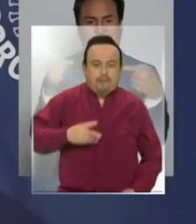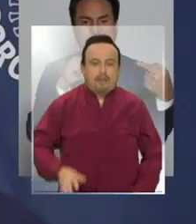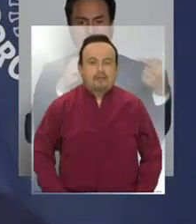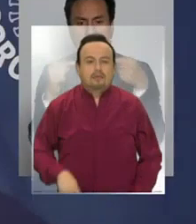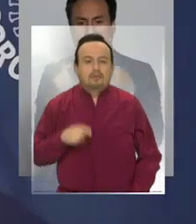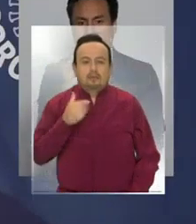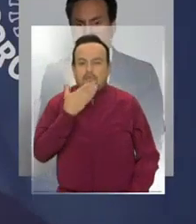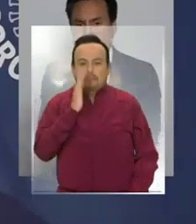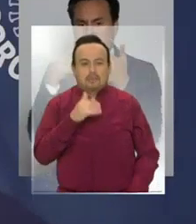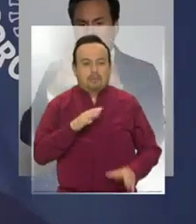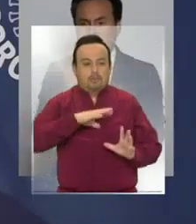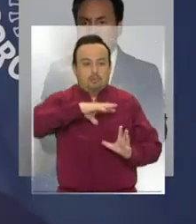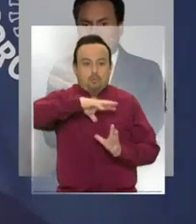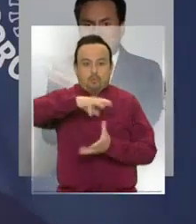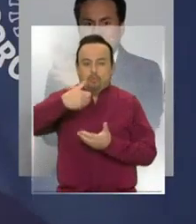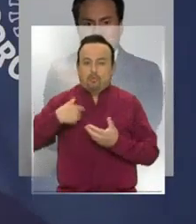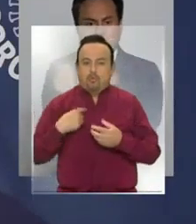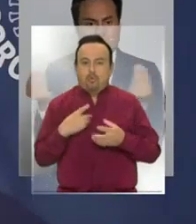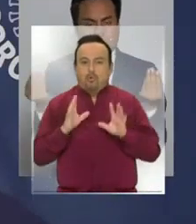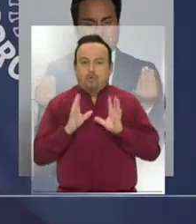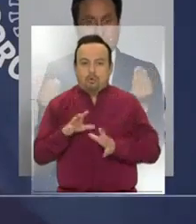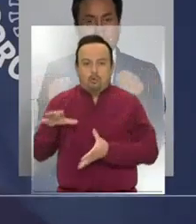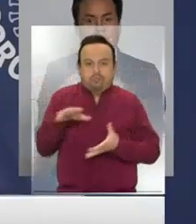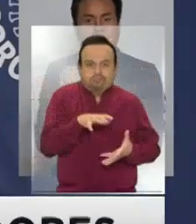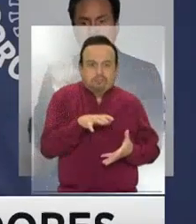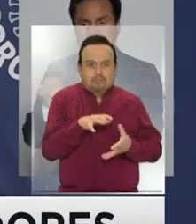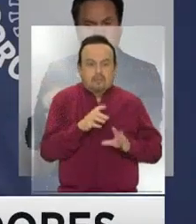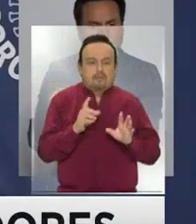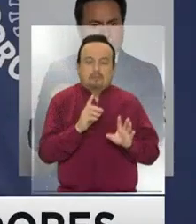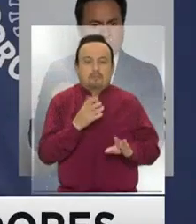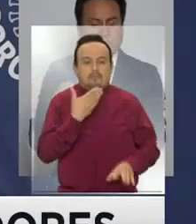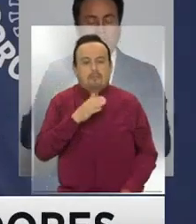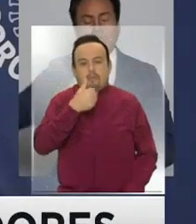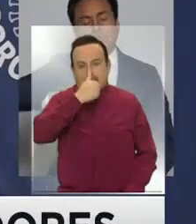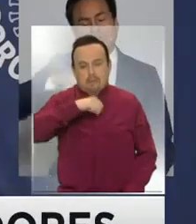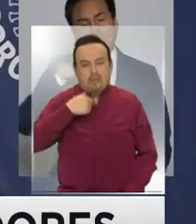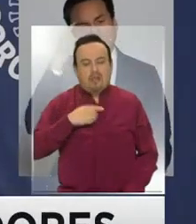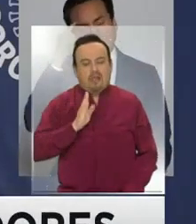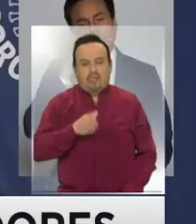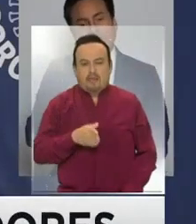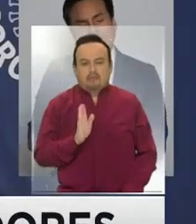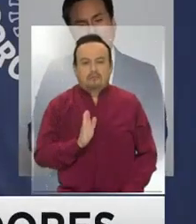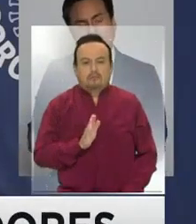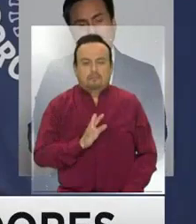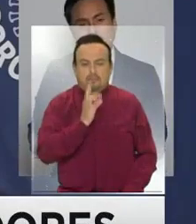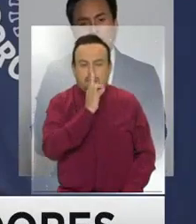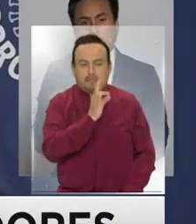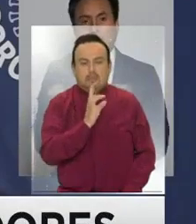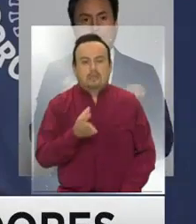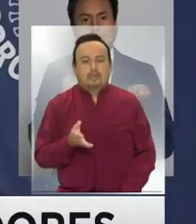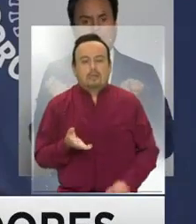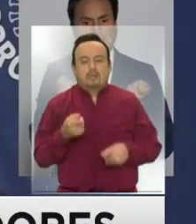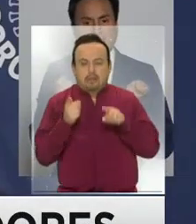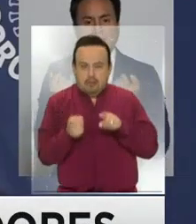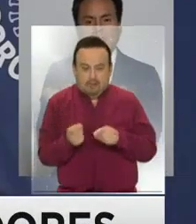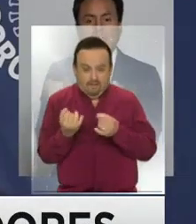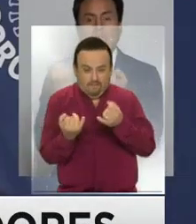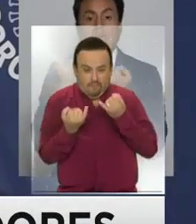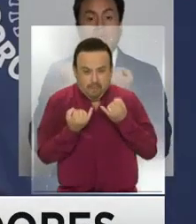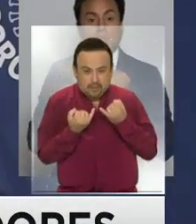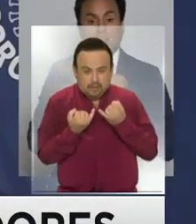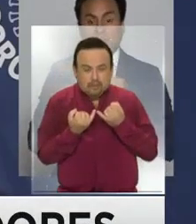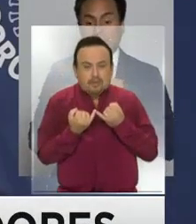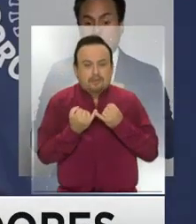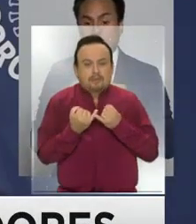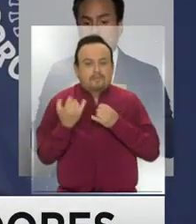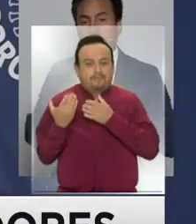los respiradores en el mundo, con incautaciones, etcétera, hemos tomado la decisión de manejar esa información